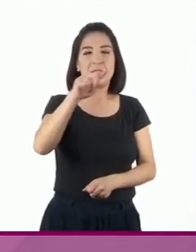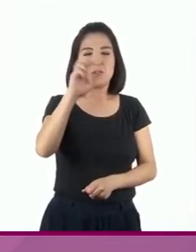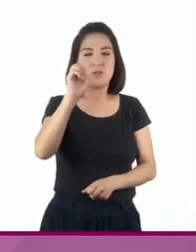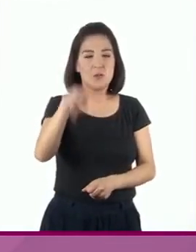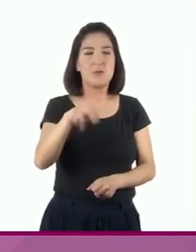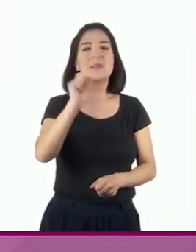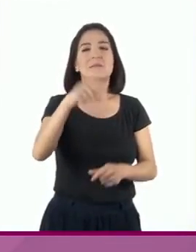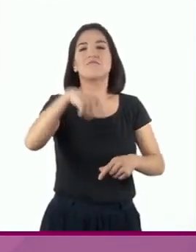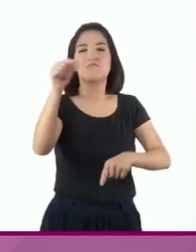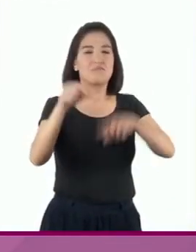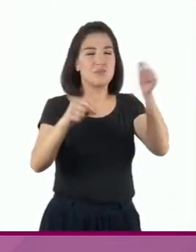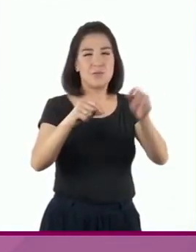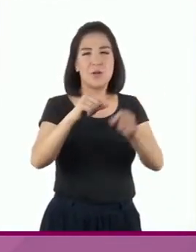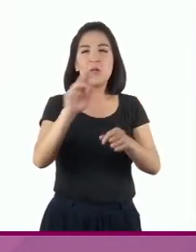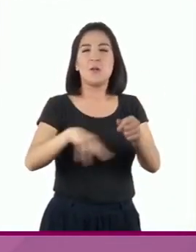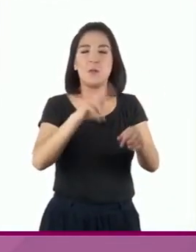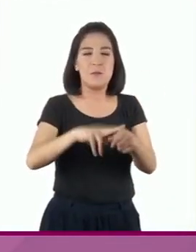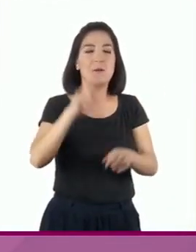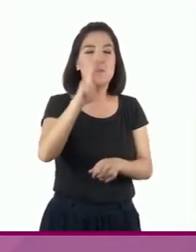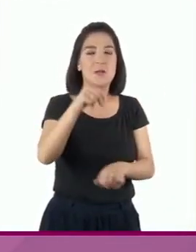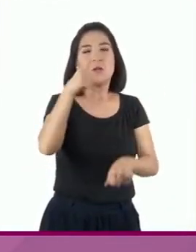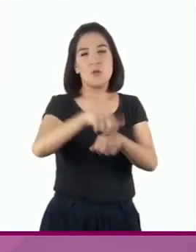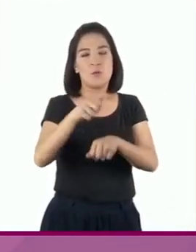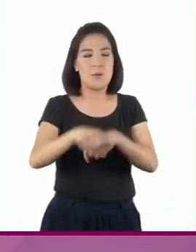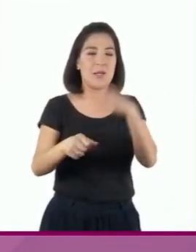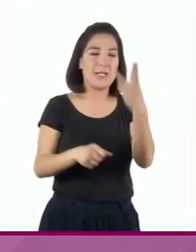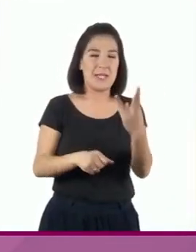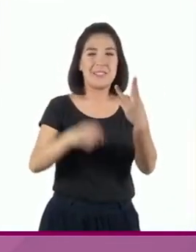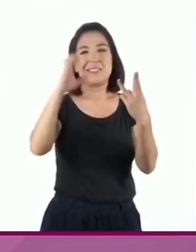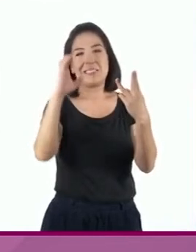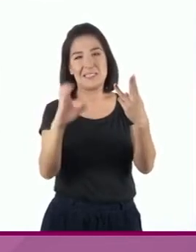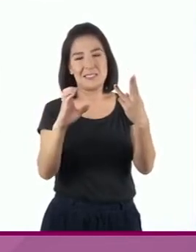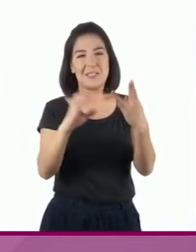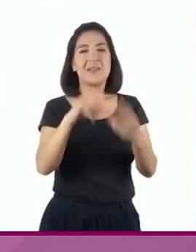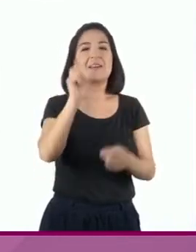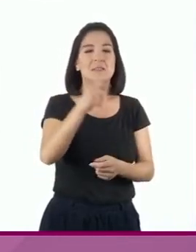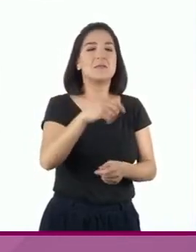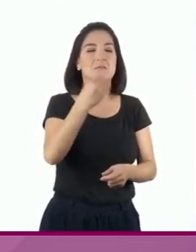le permite alcanzar y comer insectos que se encuentran en pequeñas hendiduras.